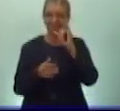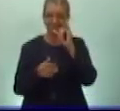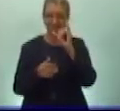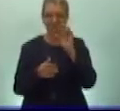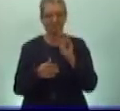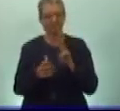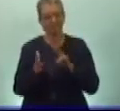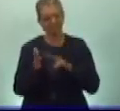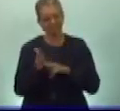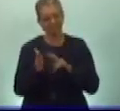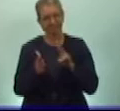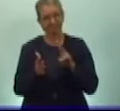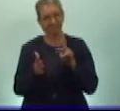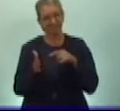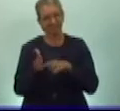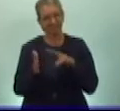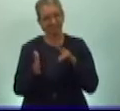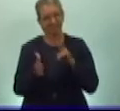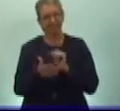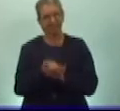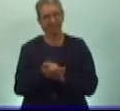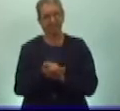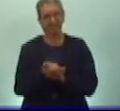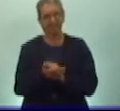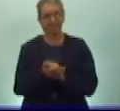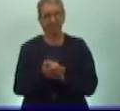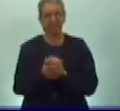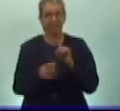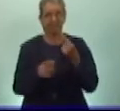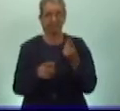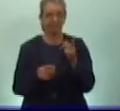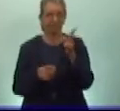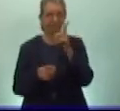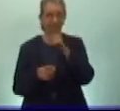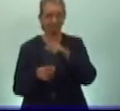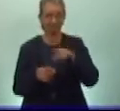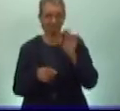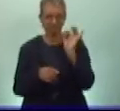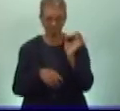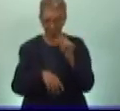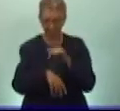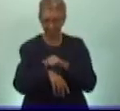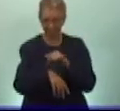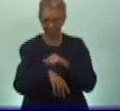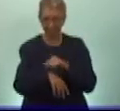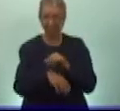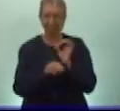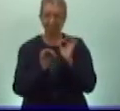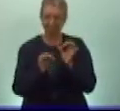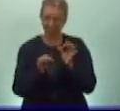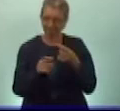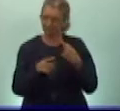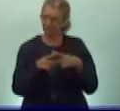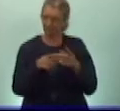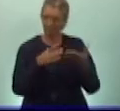por 2. Y a continuación vamos a seguir a través de las manecillas de reloj, como hemos hecho en